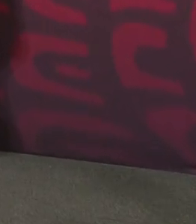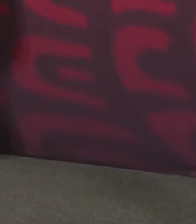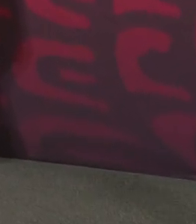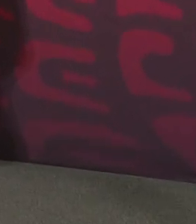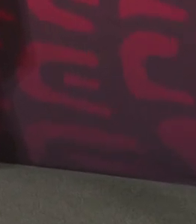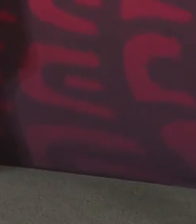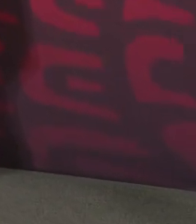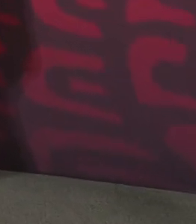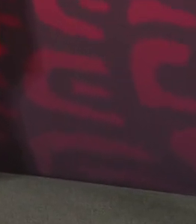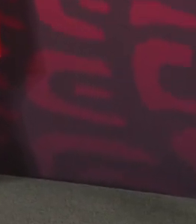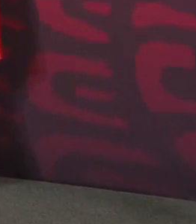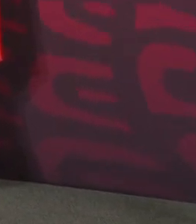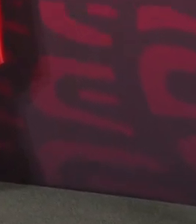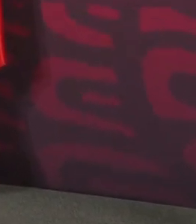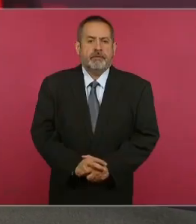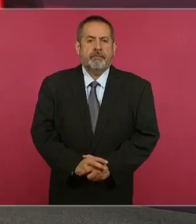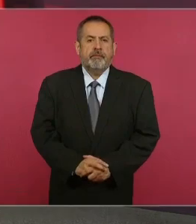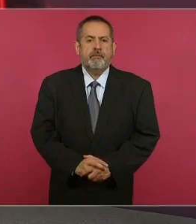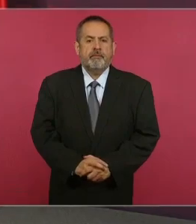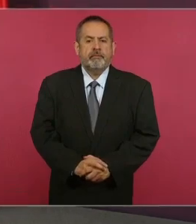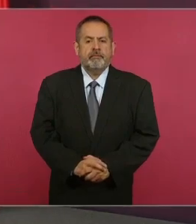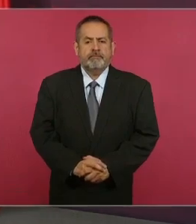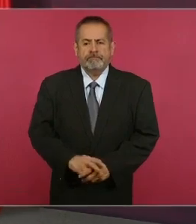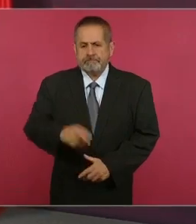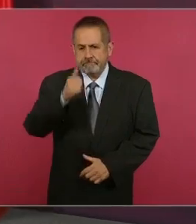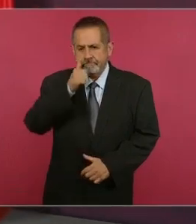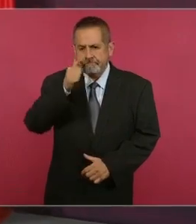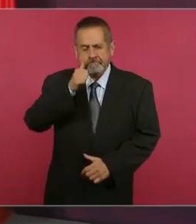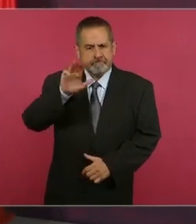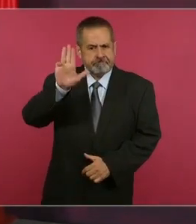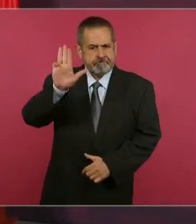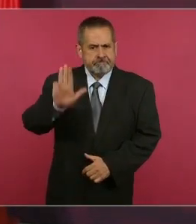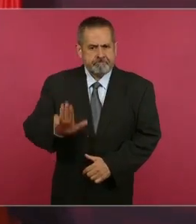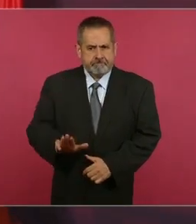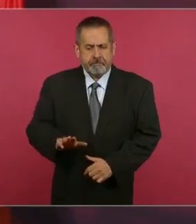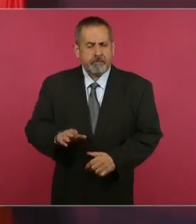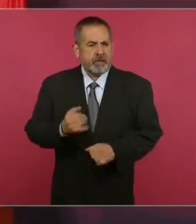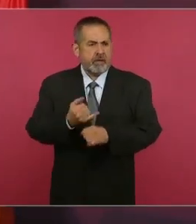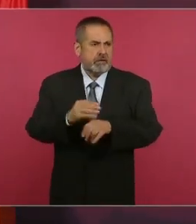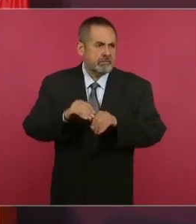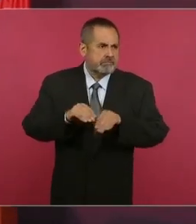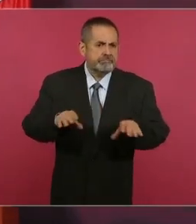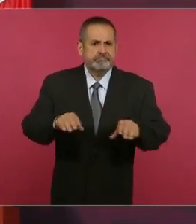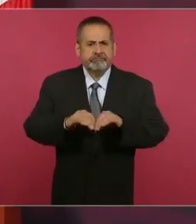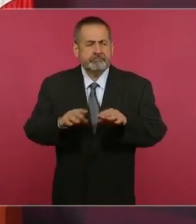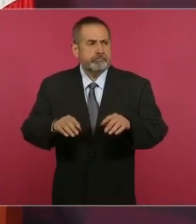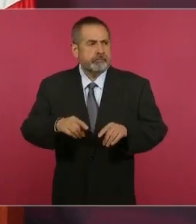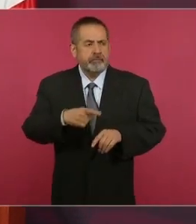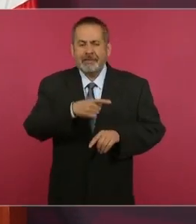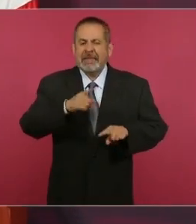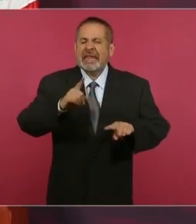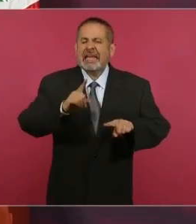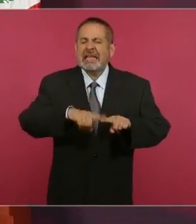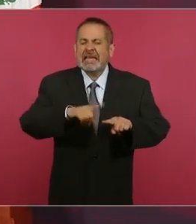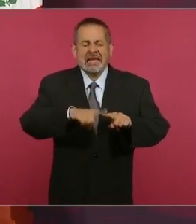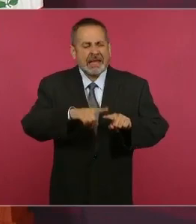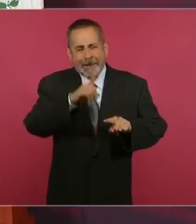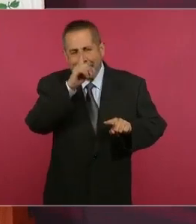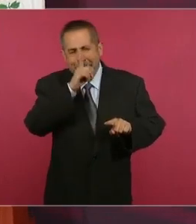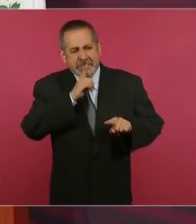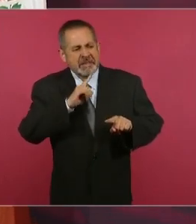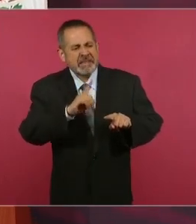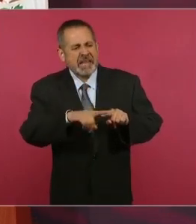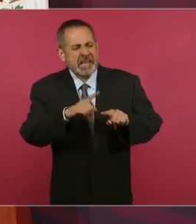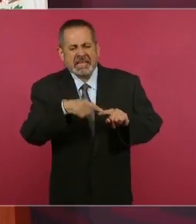Vamos a, como todos los miércoles, a informar sobre quién es quién en las mentiras de